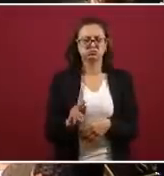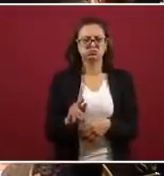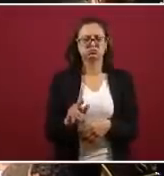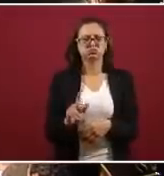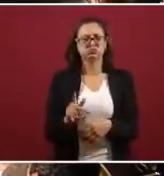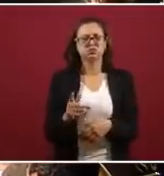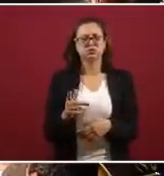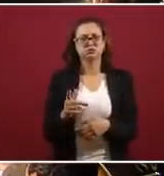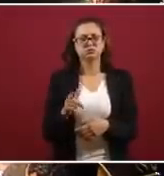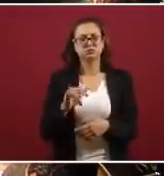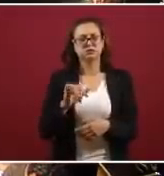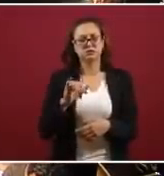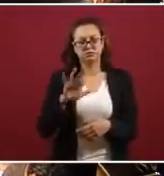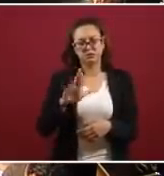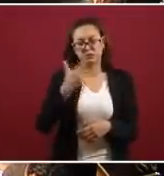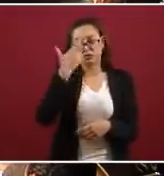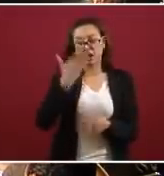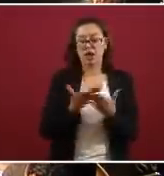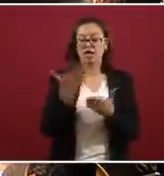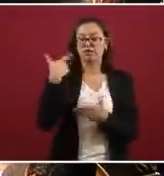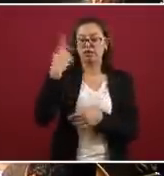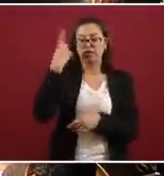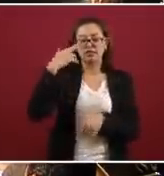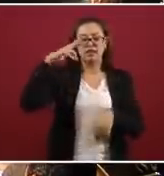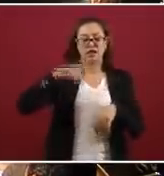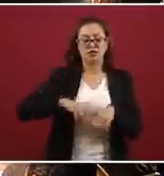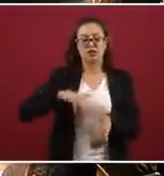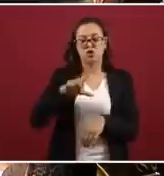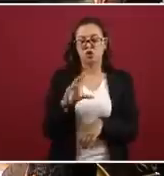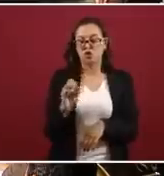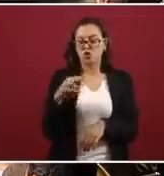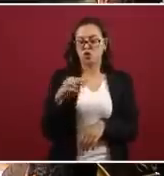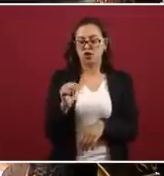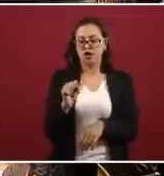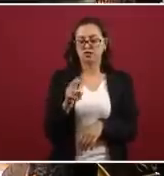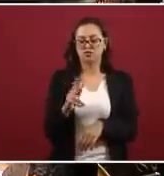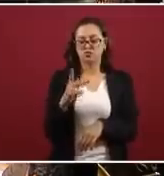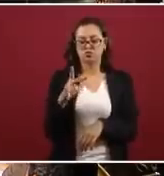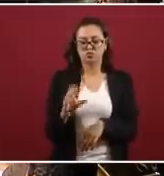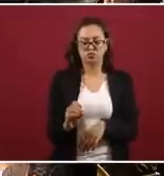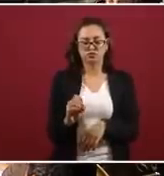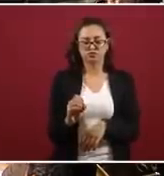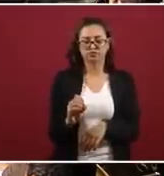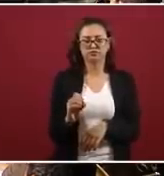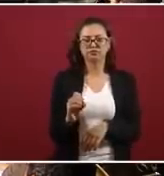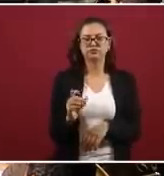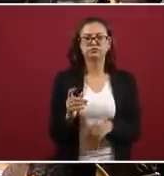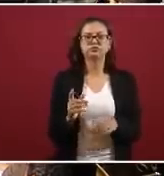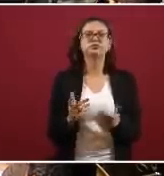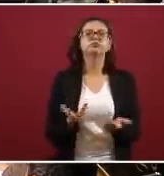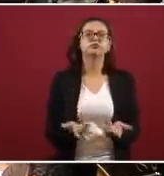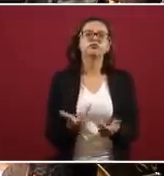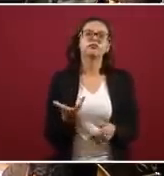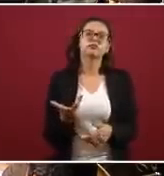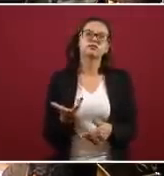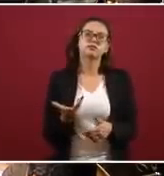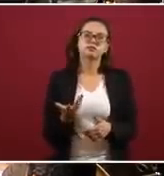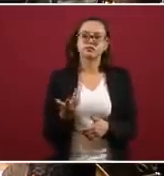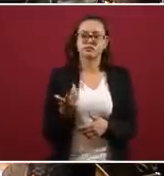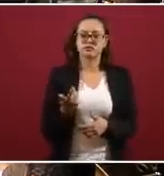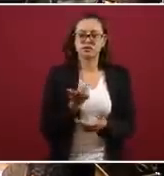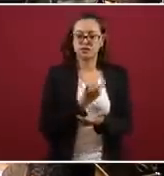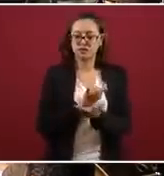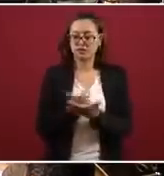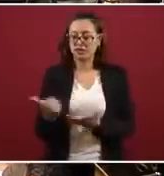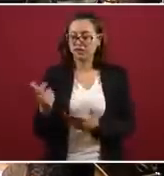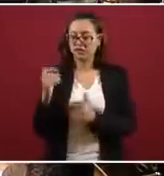de CONASUPO, una diferencia fundamental entre lo que fueron precios de